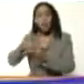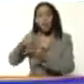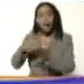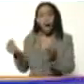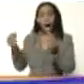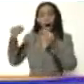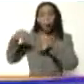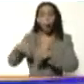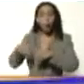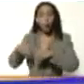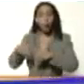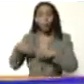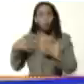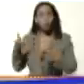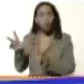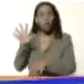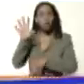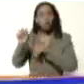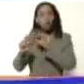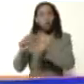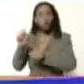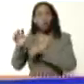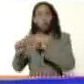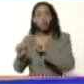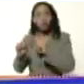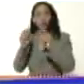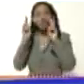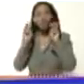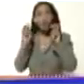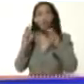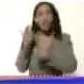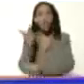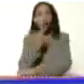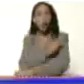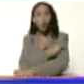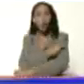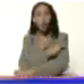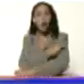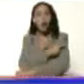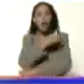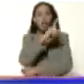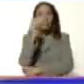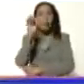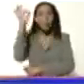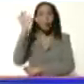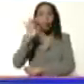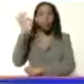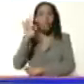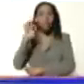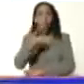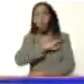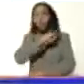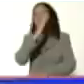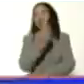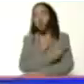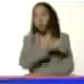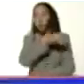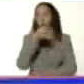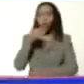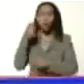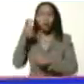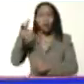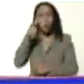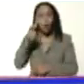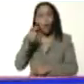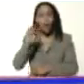acuerdos para la adquisición de una nueva vacuna 100% poderosa efectiva y segura